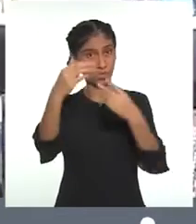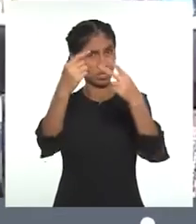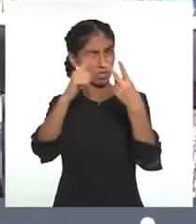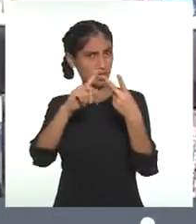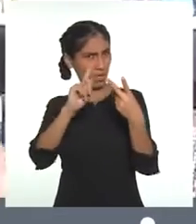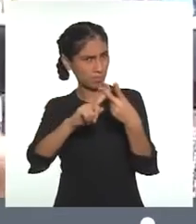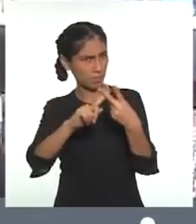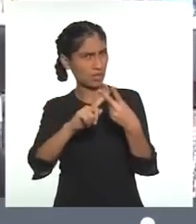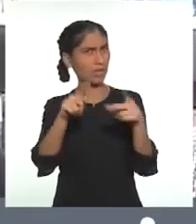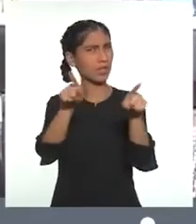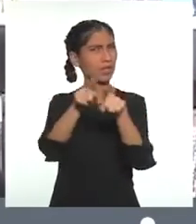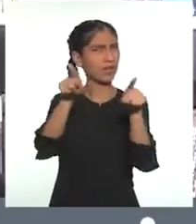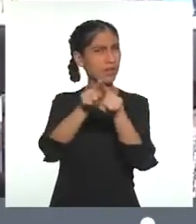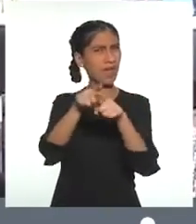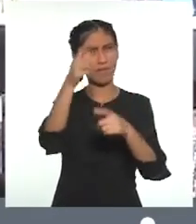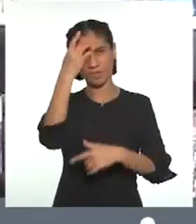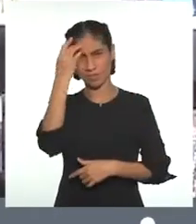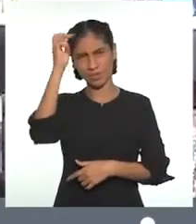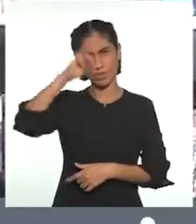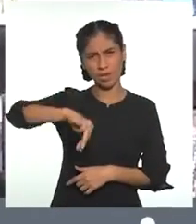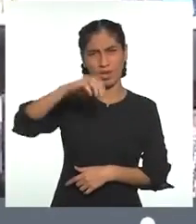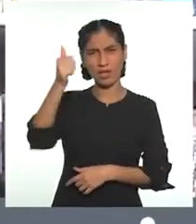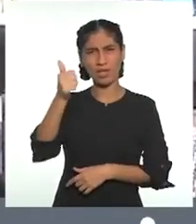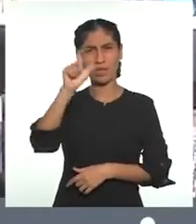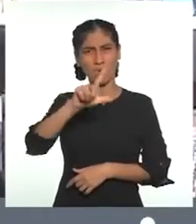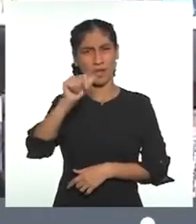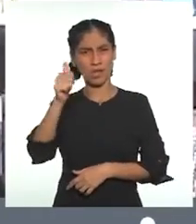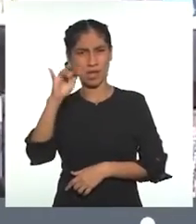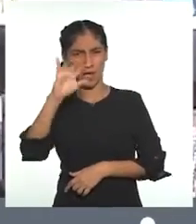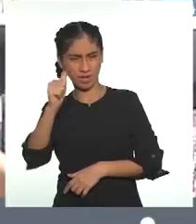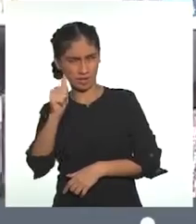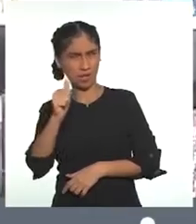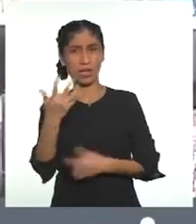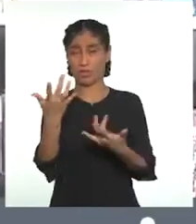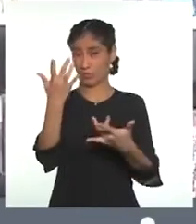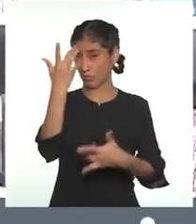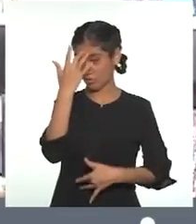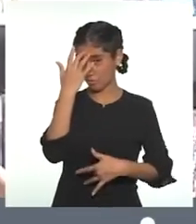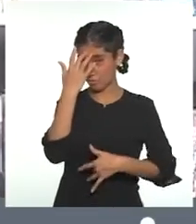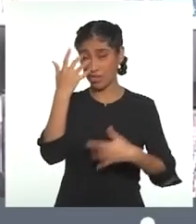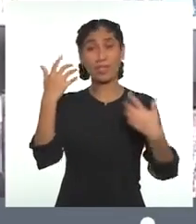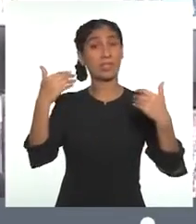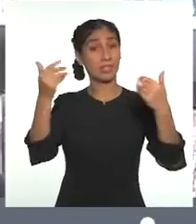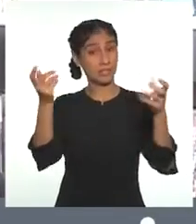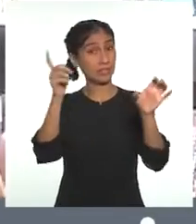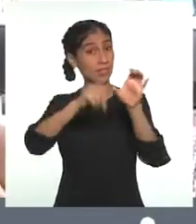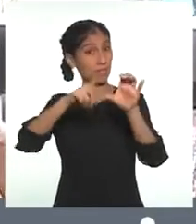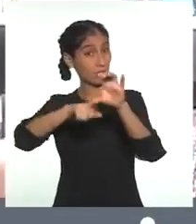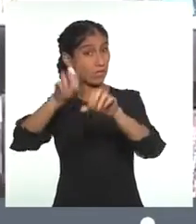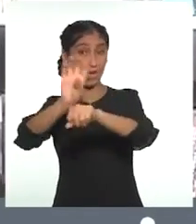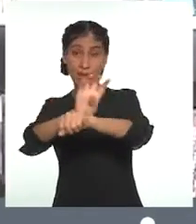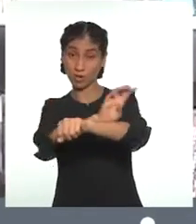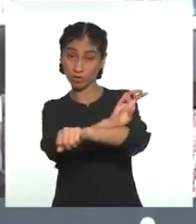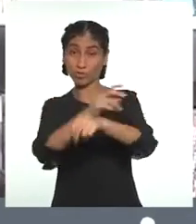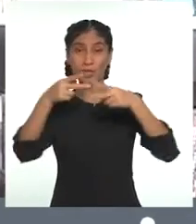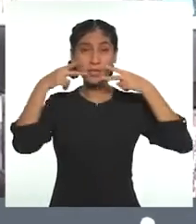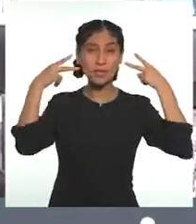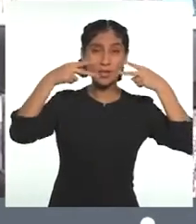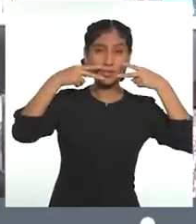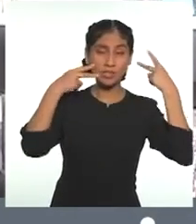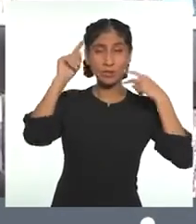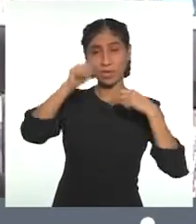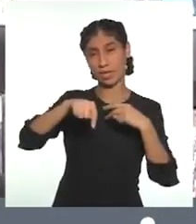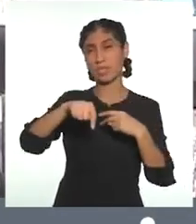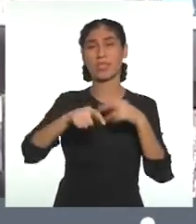andinas. También está la malaria, una enfermedad ya endémica en nuestra costa y selva peruana que